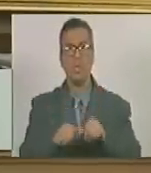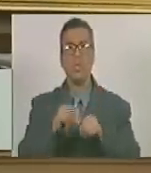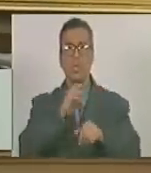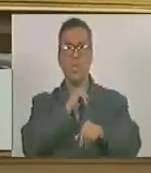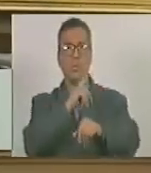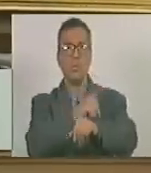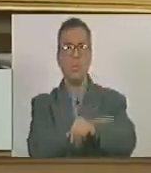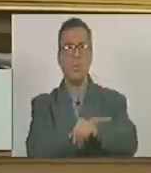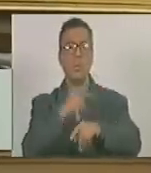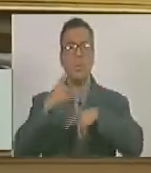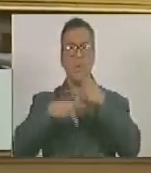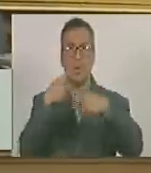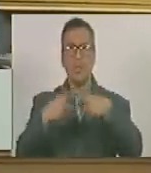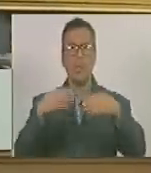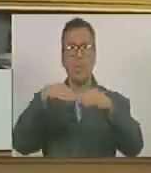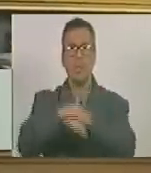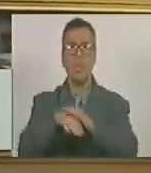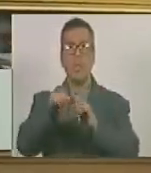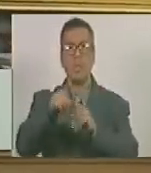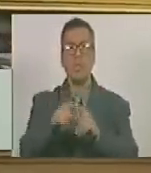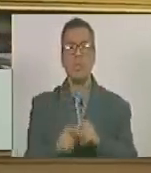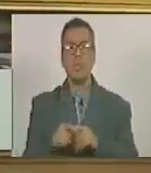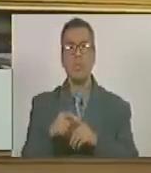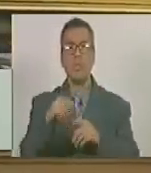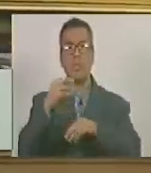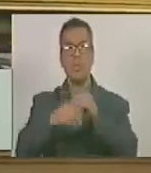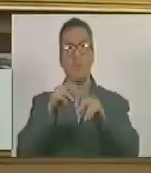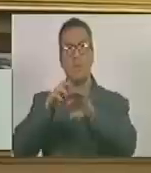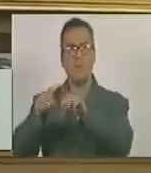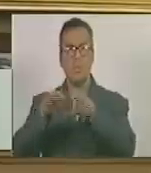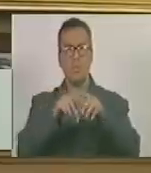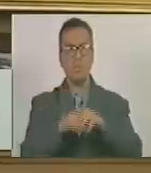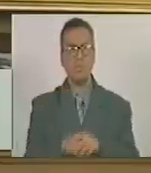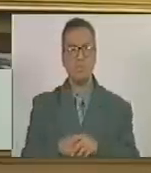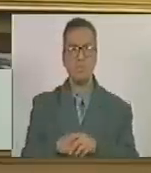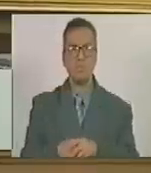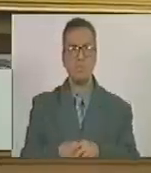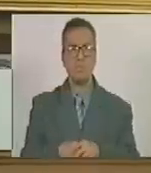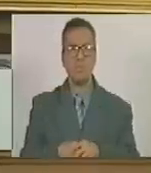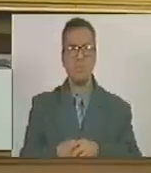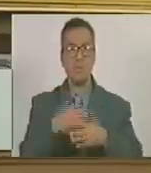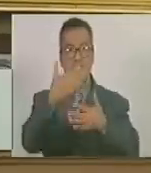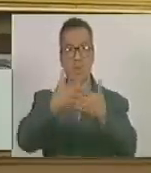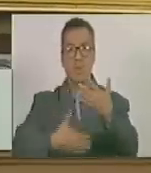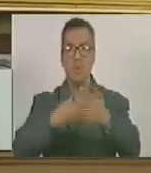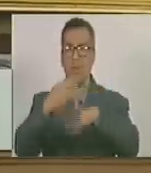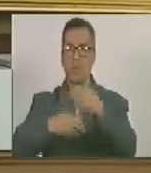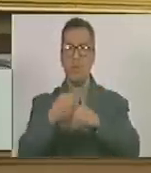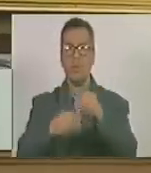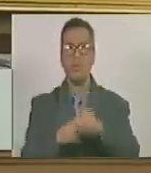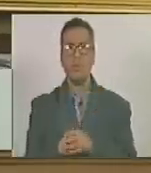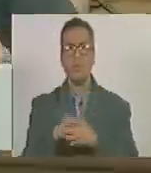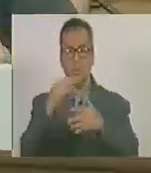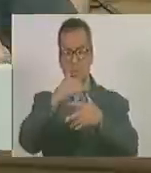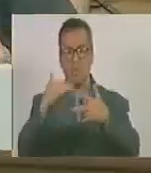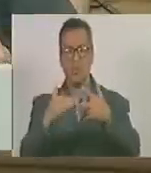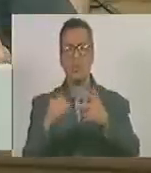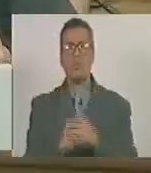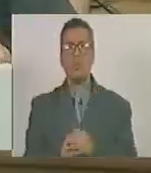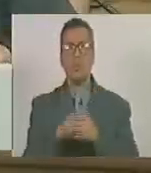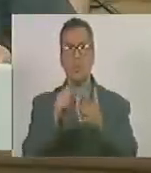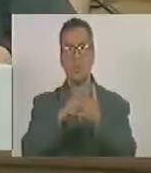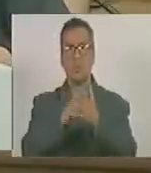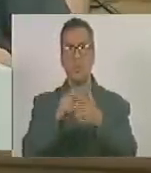Política Exterior, Soberanía e Integración a los efectos de la elaboración del informe correspondiente. Siguiente.